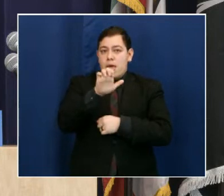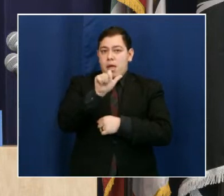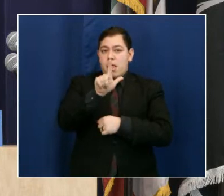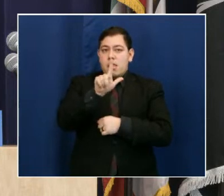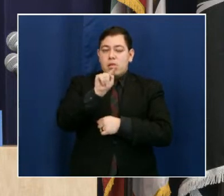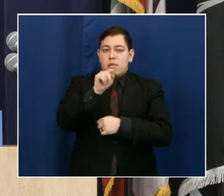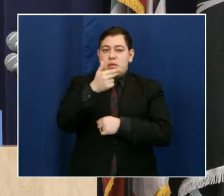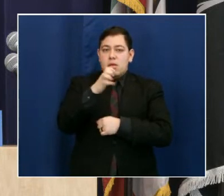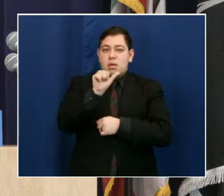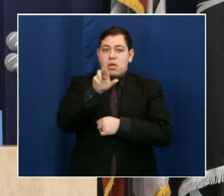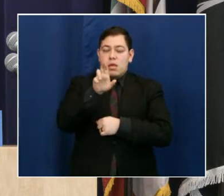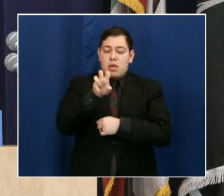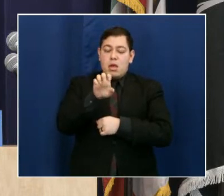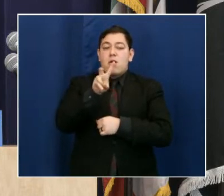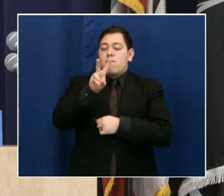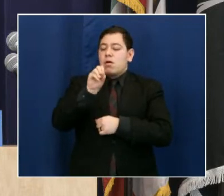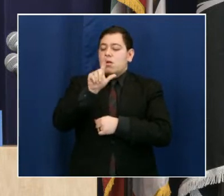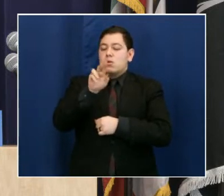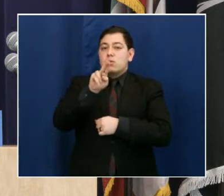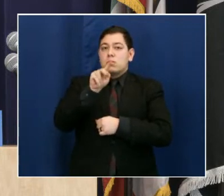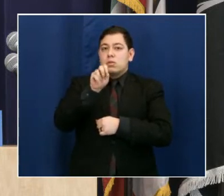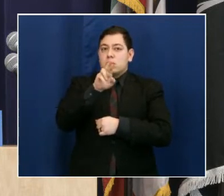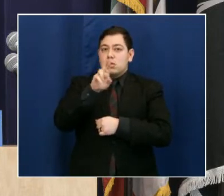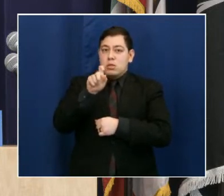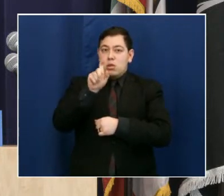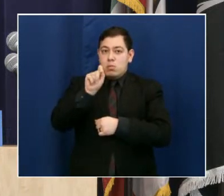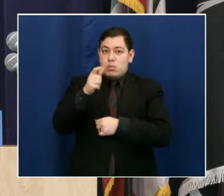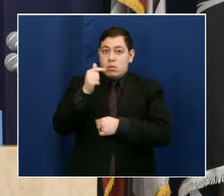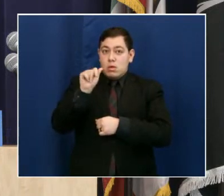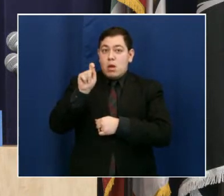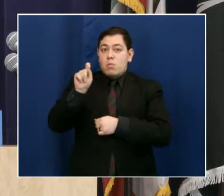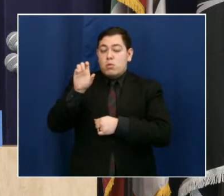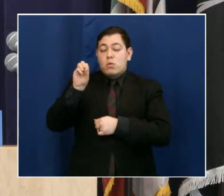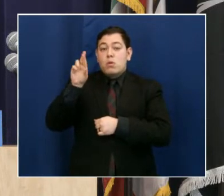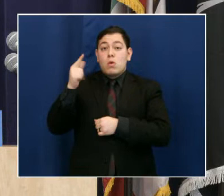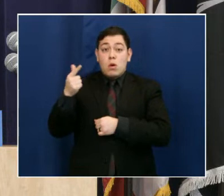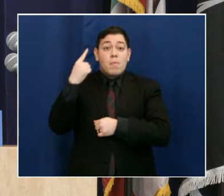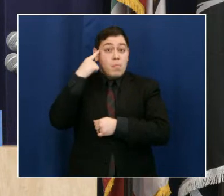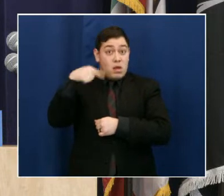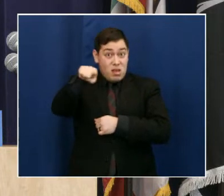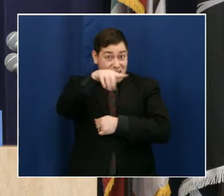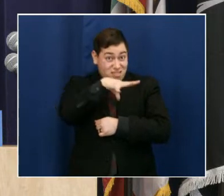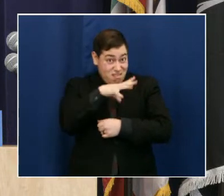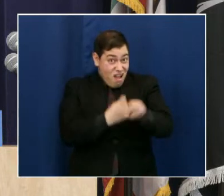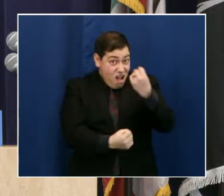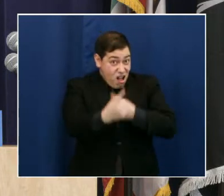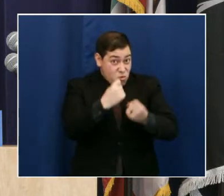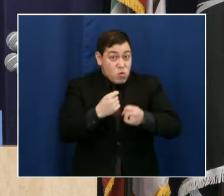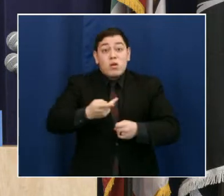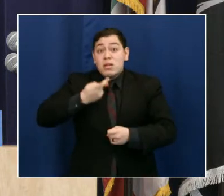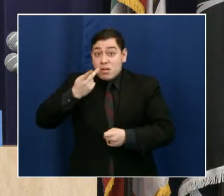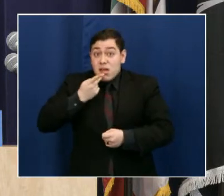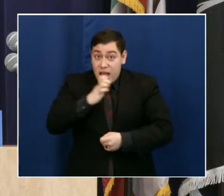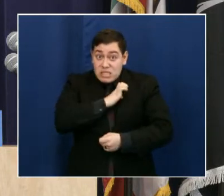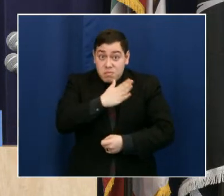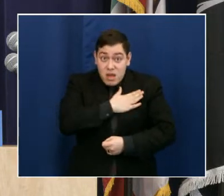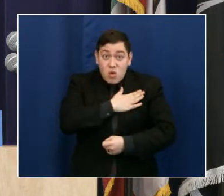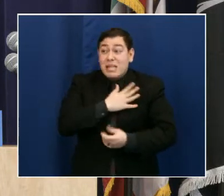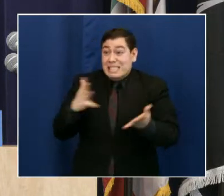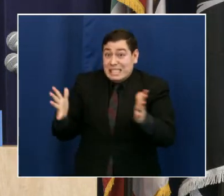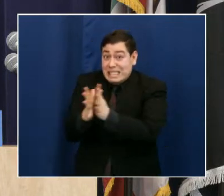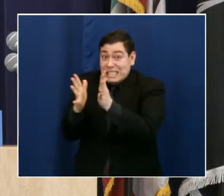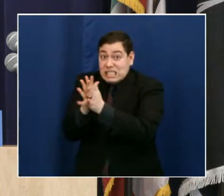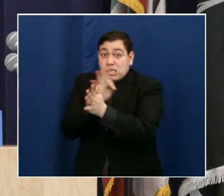healthcarevolunteer.ca.gov para apuntarse. Ocupamos personas que hablen el idioma español para que nos acompañen y sean voluntarios en los programas para